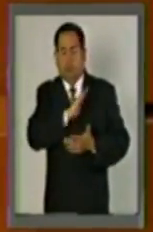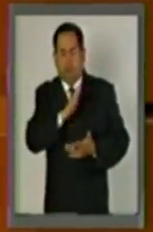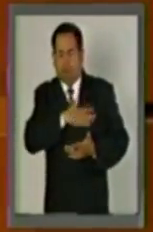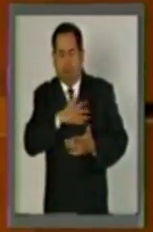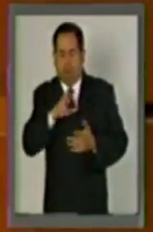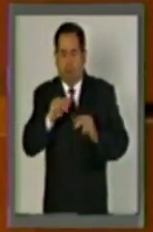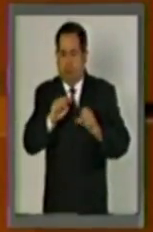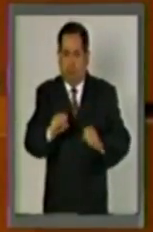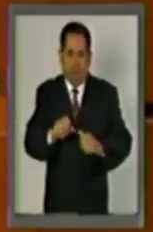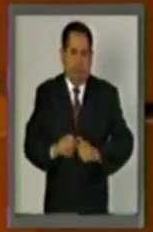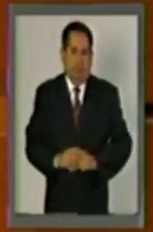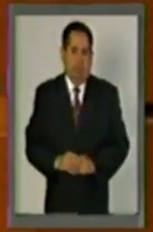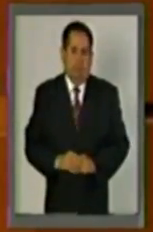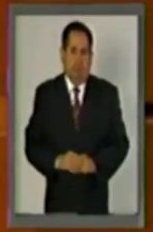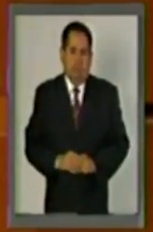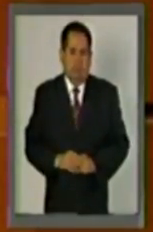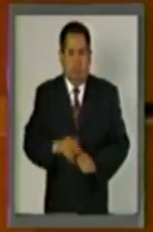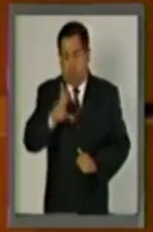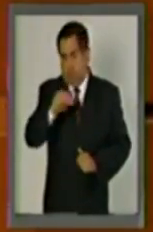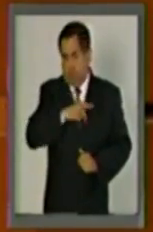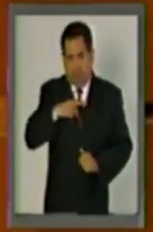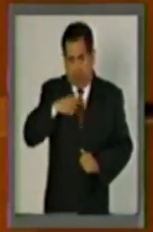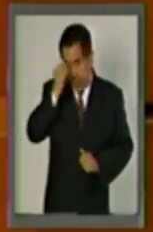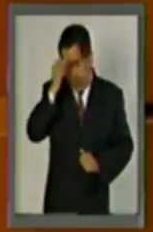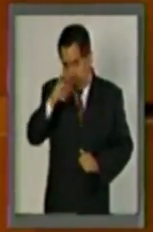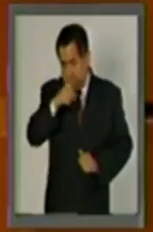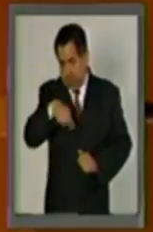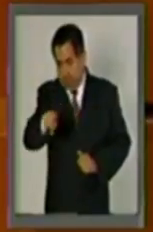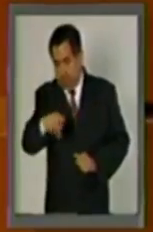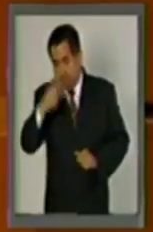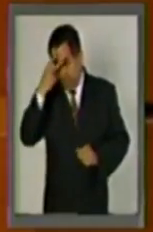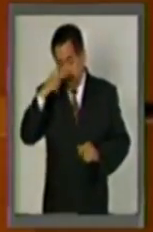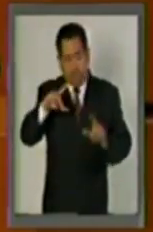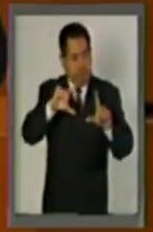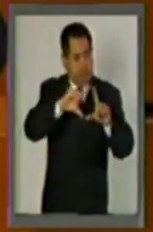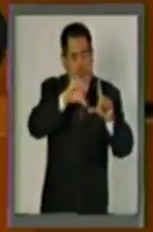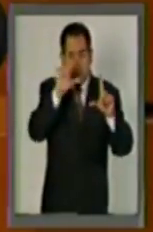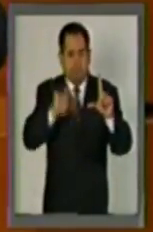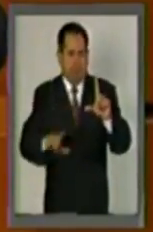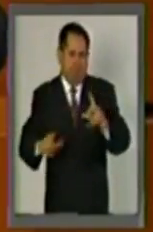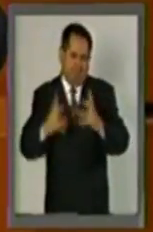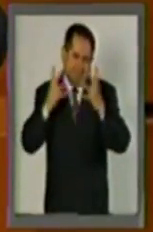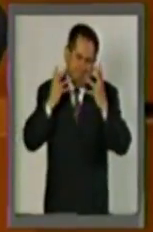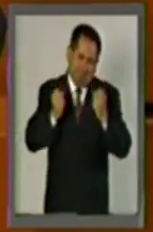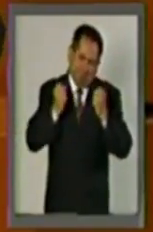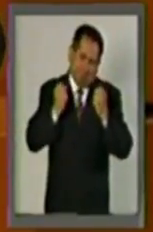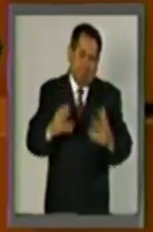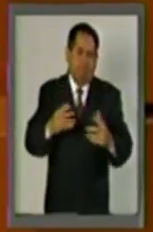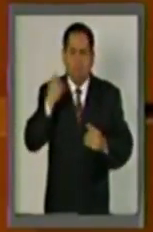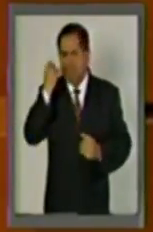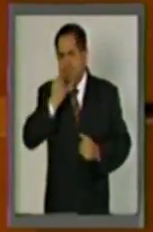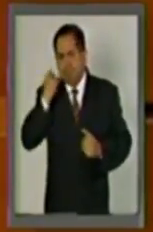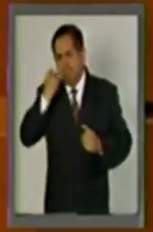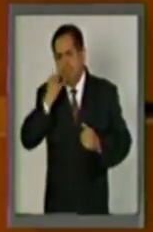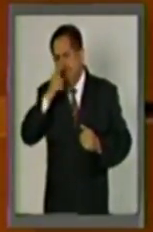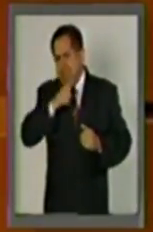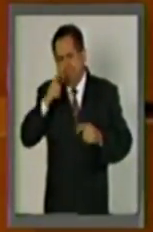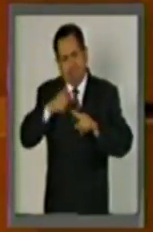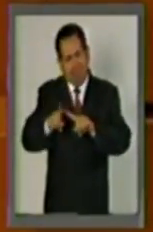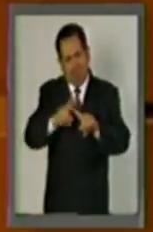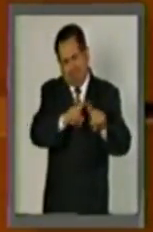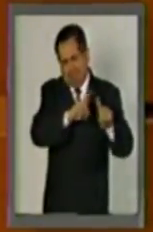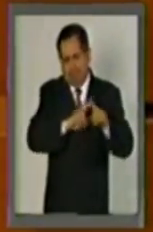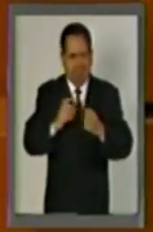español. No olvidemos que en México hay muchas lenguas, hay muchas